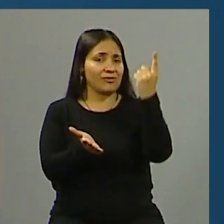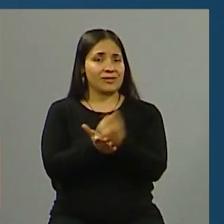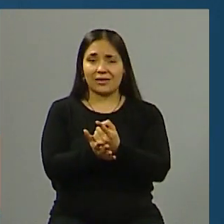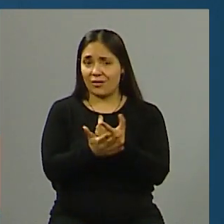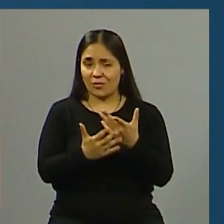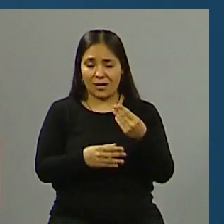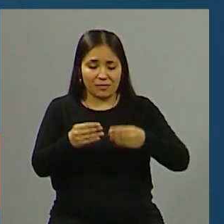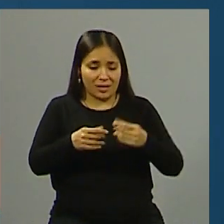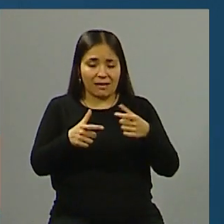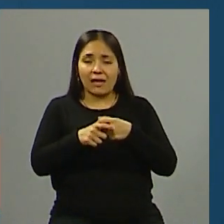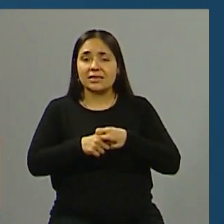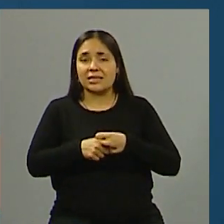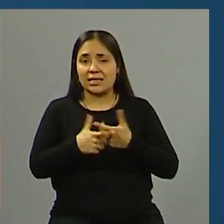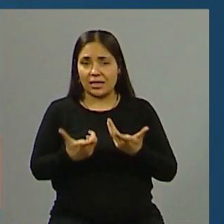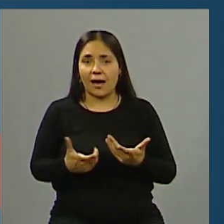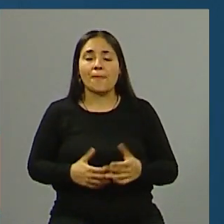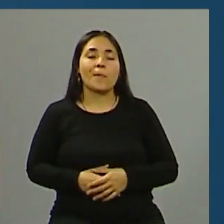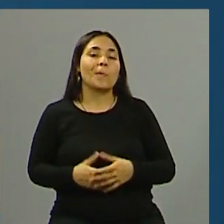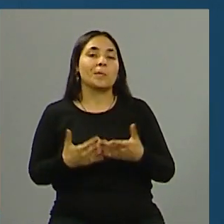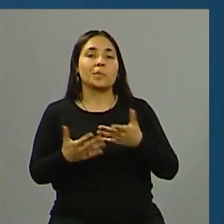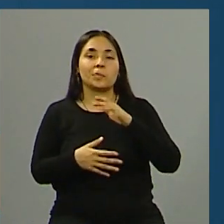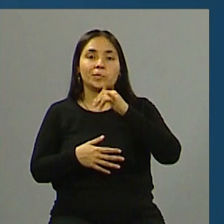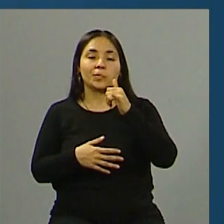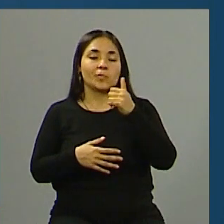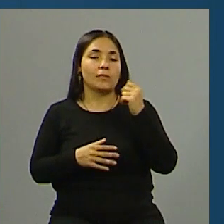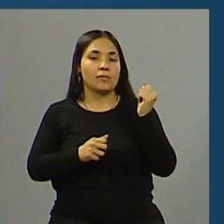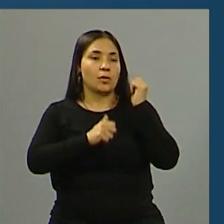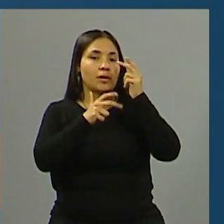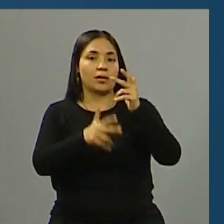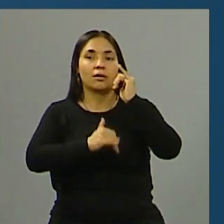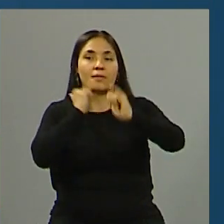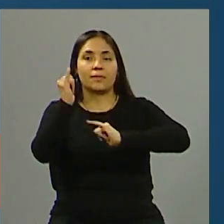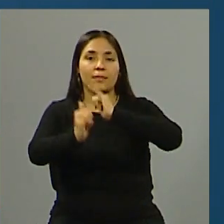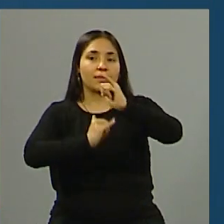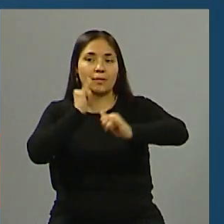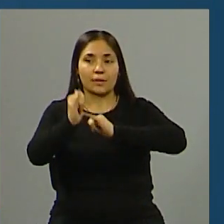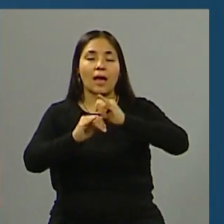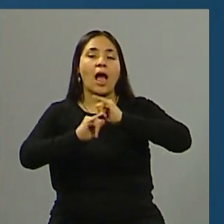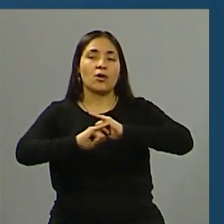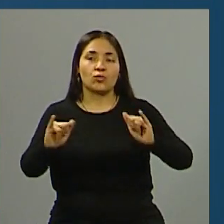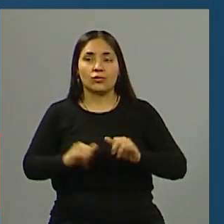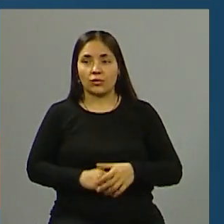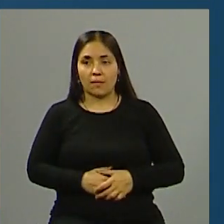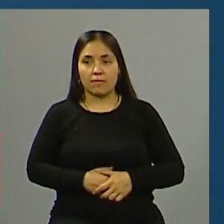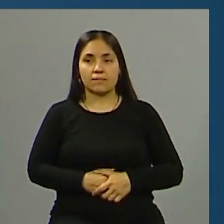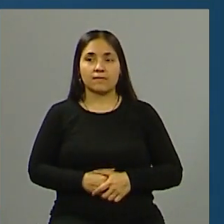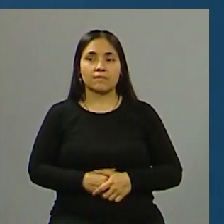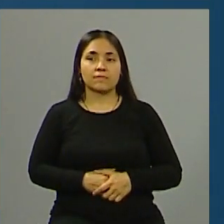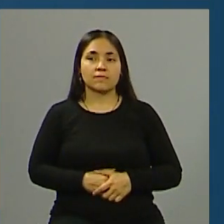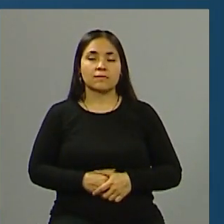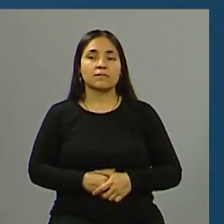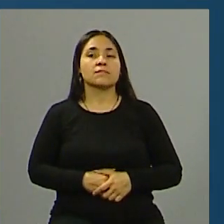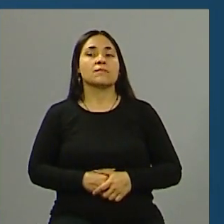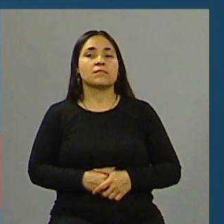lo que justamente hacían hincapié, ¿no?, en los últimos días a partir de este anuncio. En los